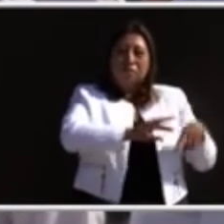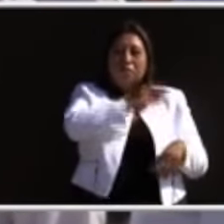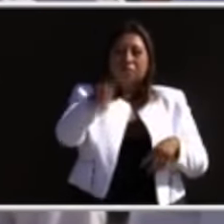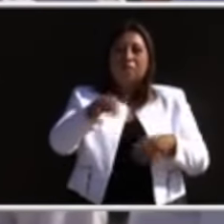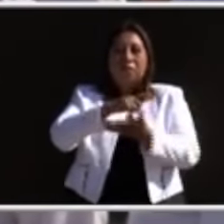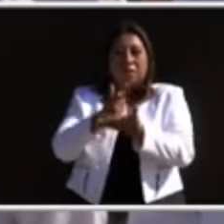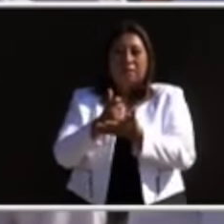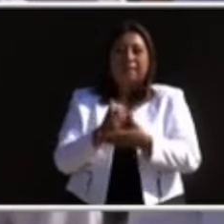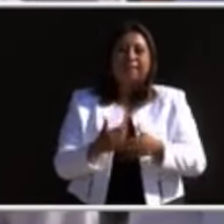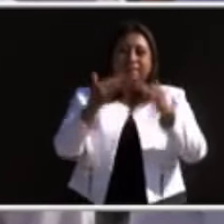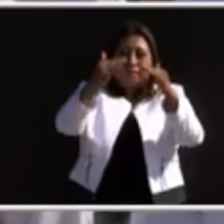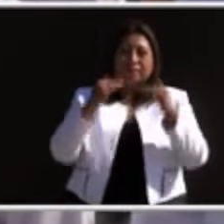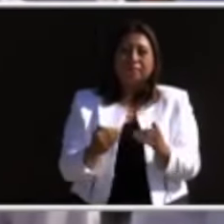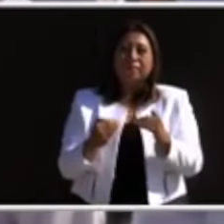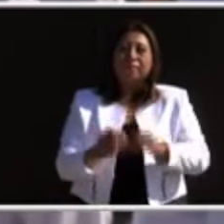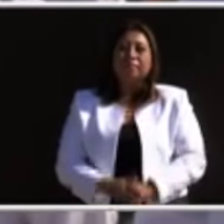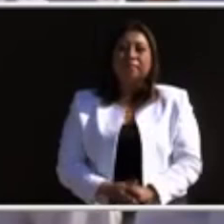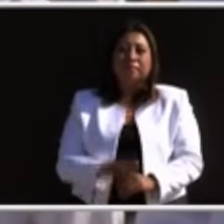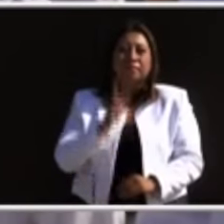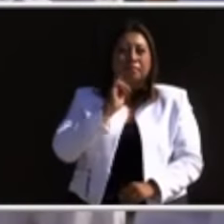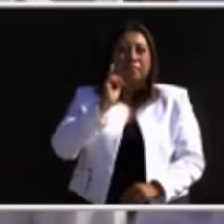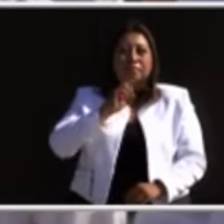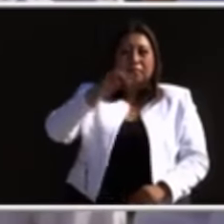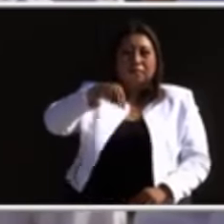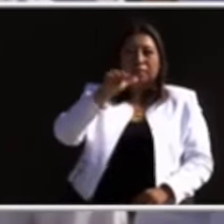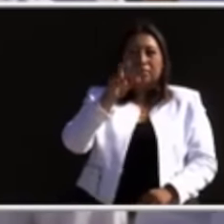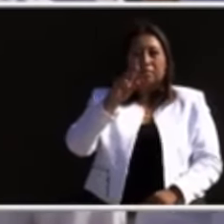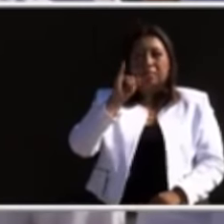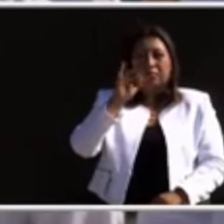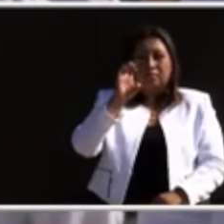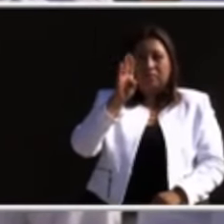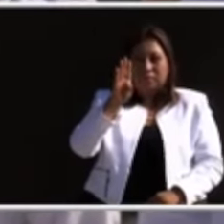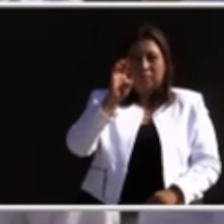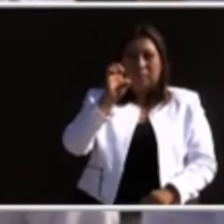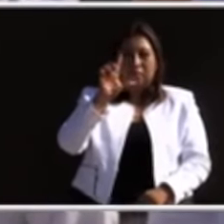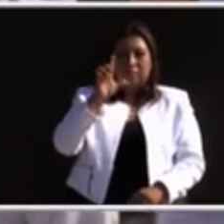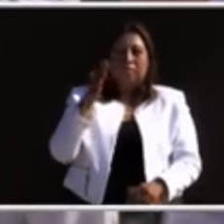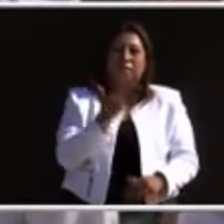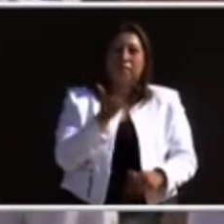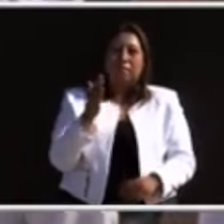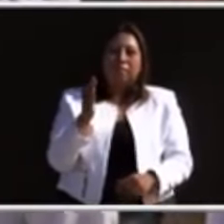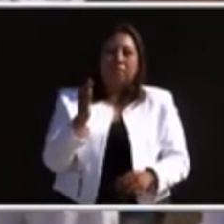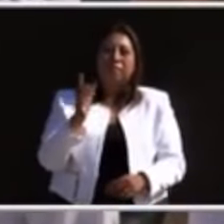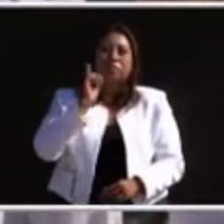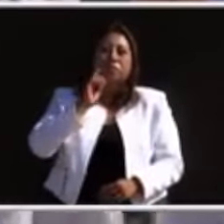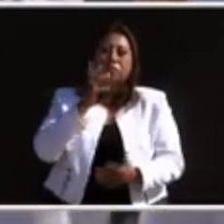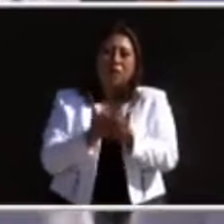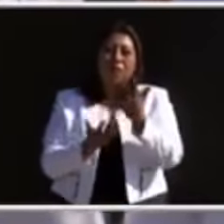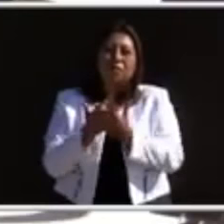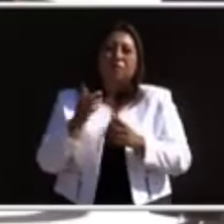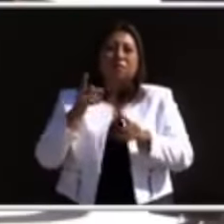Maribel Sánchez Lara será la rectora de la Universidad Popular Autónoma de Veracruz.